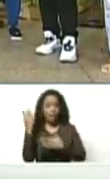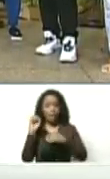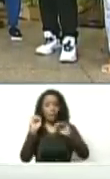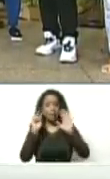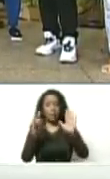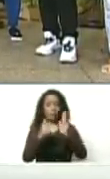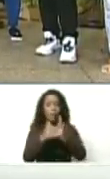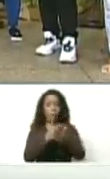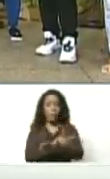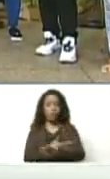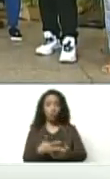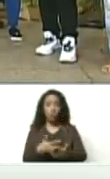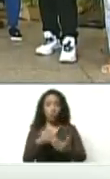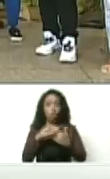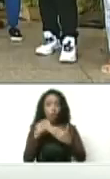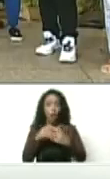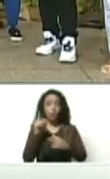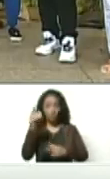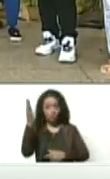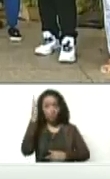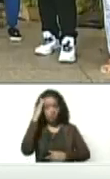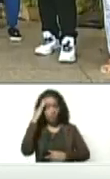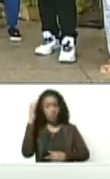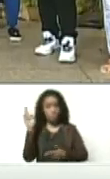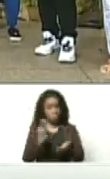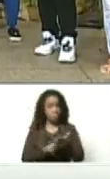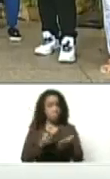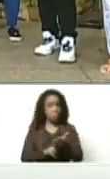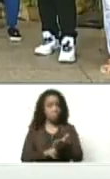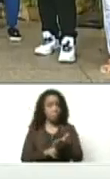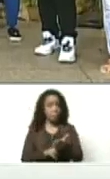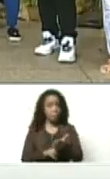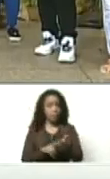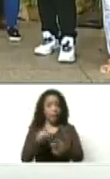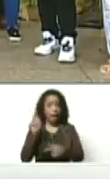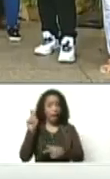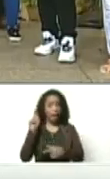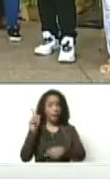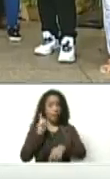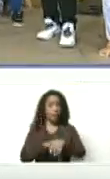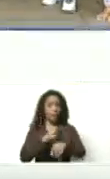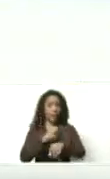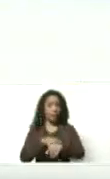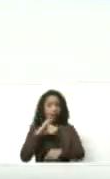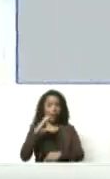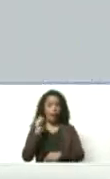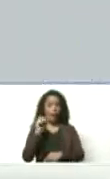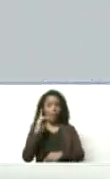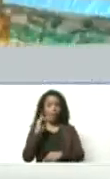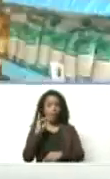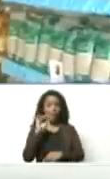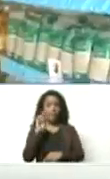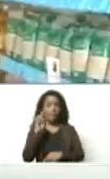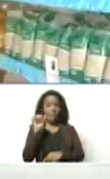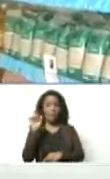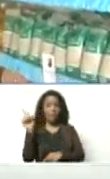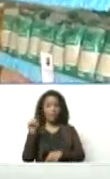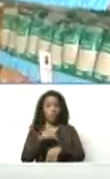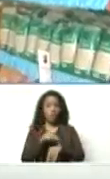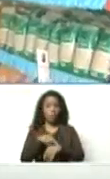7.000 millones más o menos, tú lo sabes, ¿verdad? En aquella época de Cadivi y aquellas épocas,